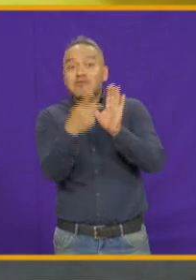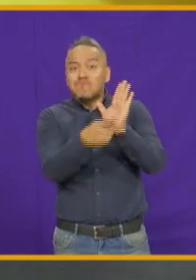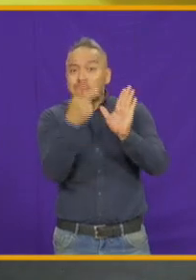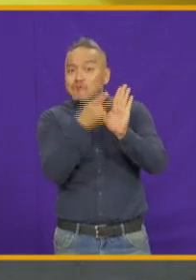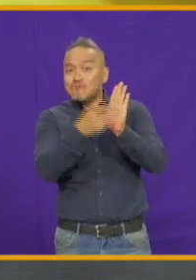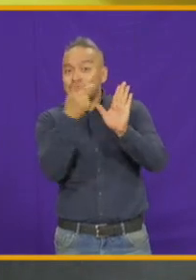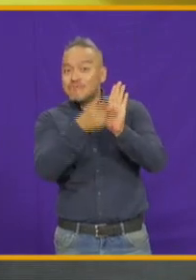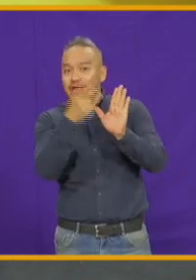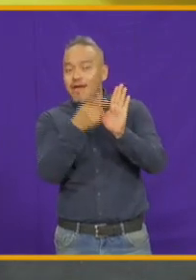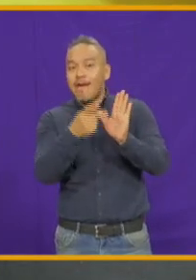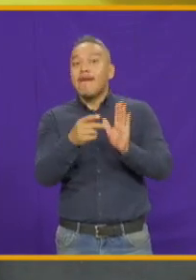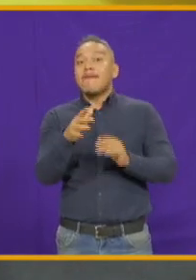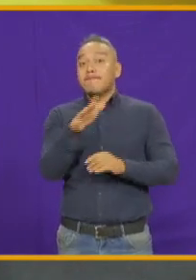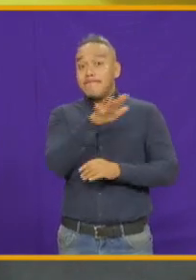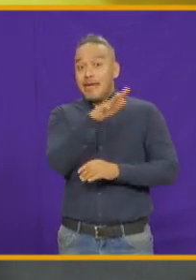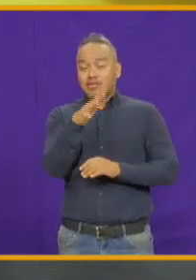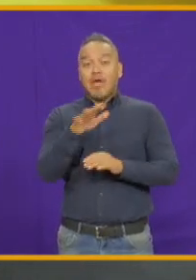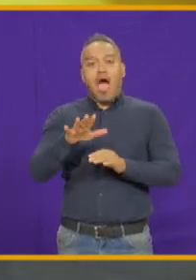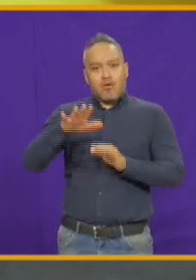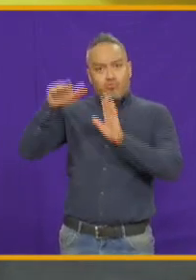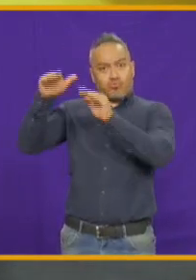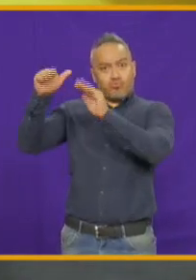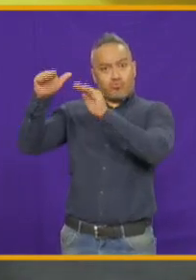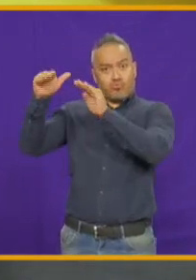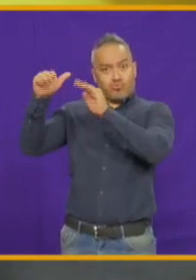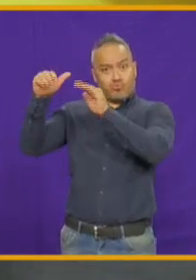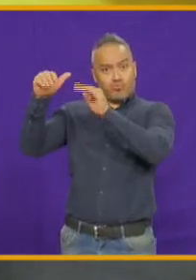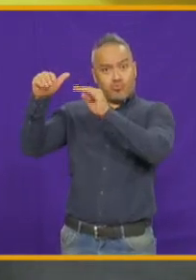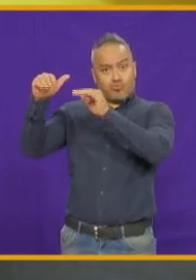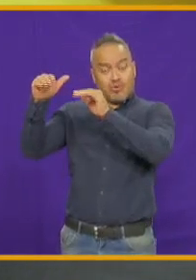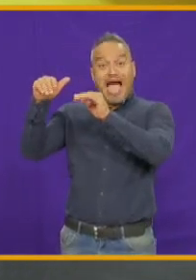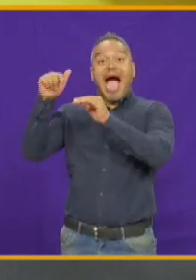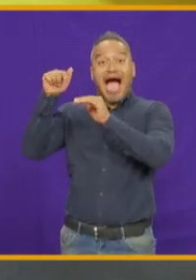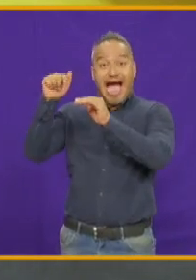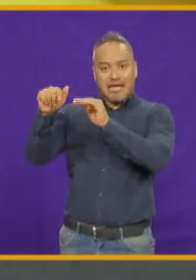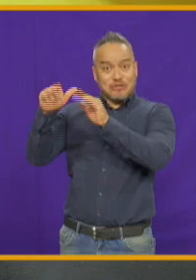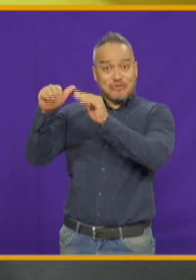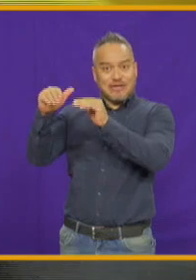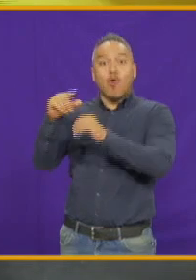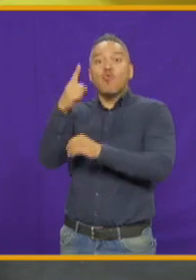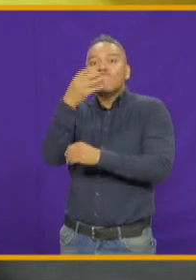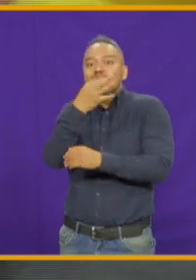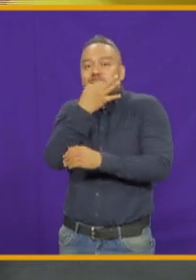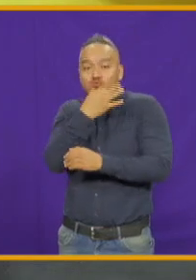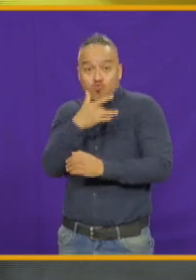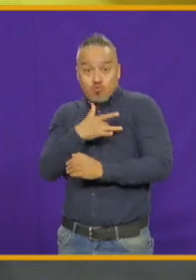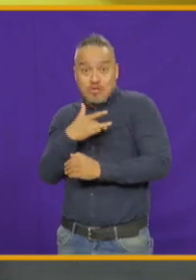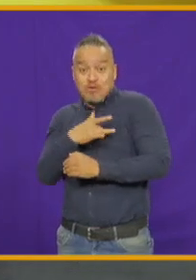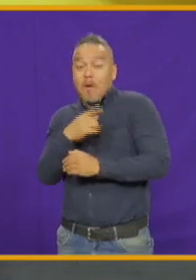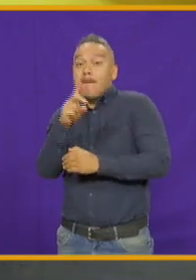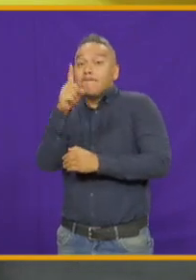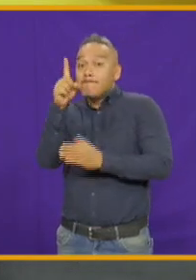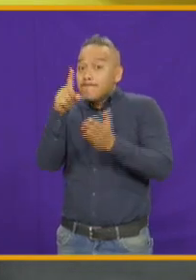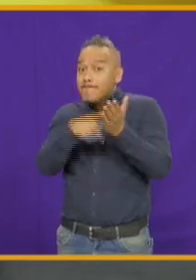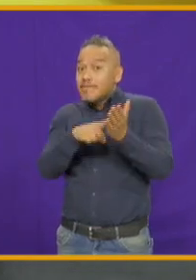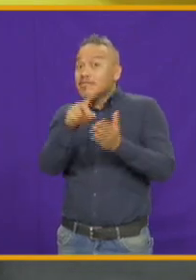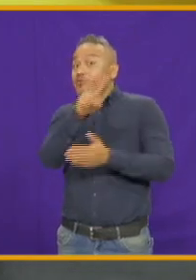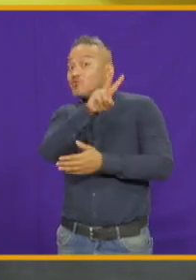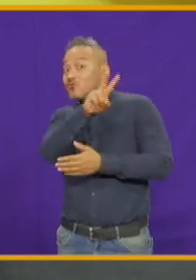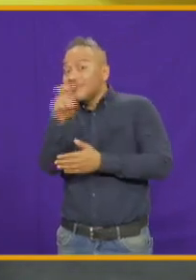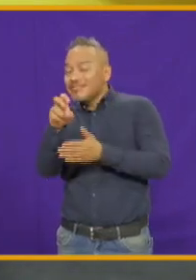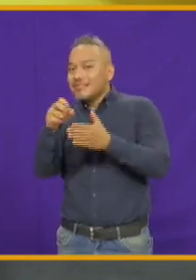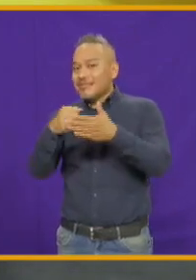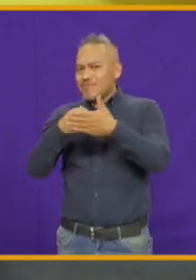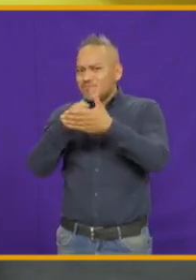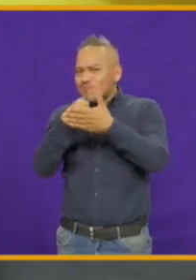aproximadamente 1.200 veces por minuto y no solamente eso sus alitas aletean aproximadamente